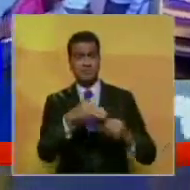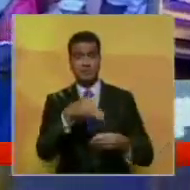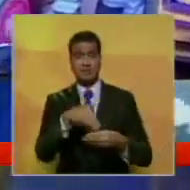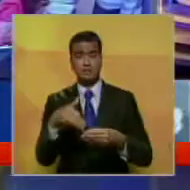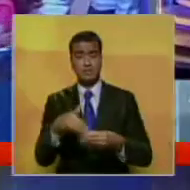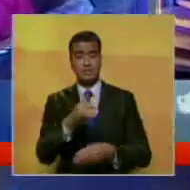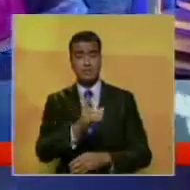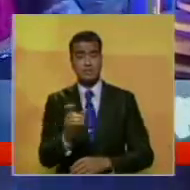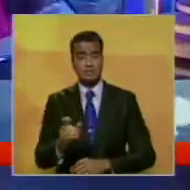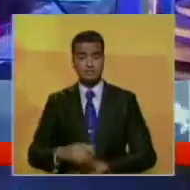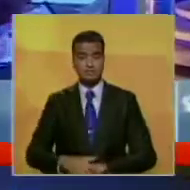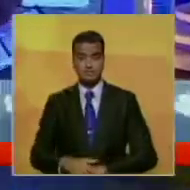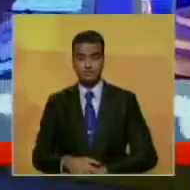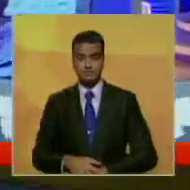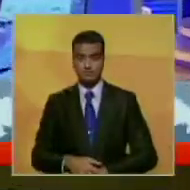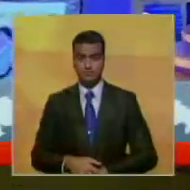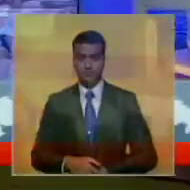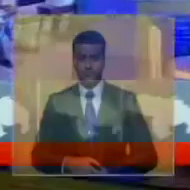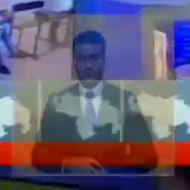popular.